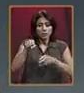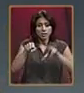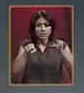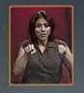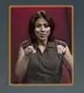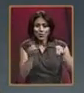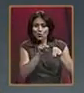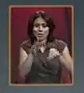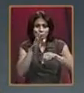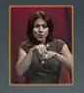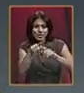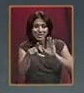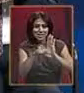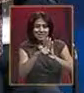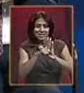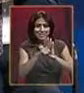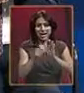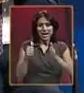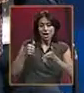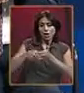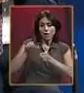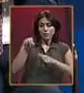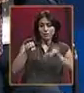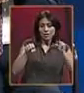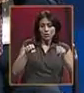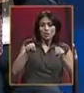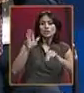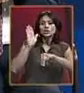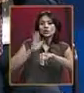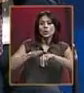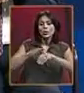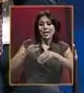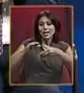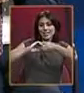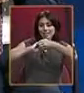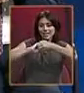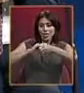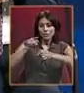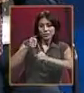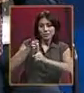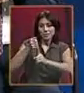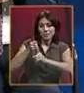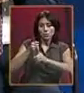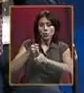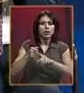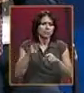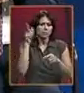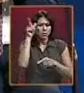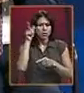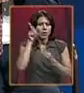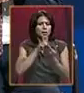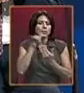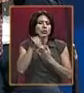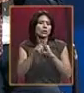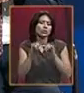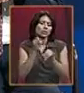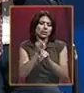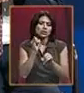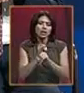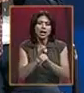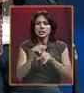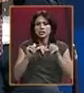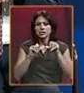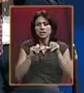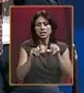el referendo es sobre el tratado en sí mismo. Y lo lógico es que el proceso institucional siga su curso, que de por sí es bastante lento, así